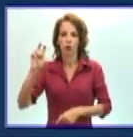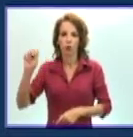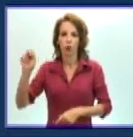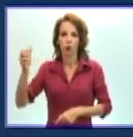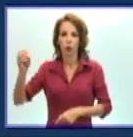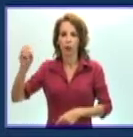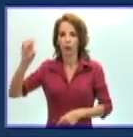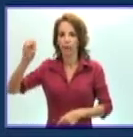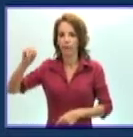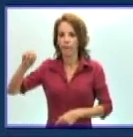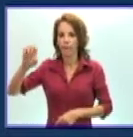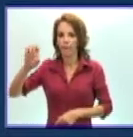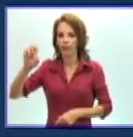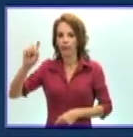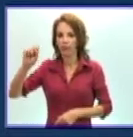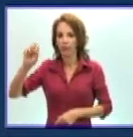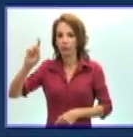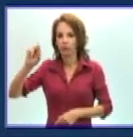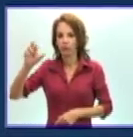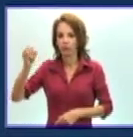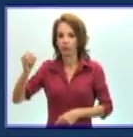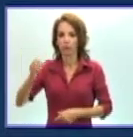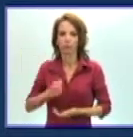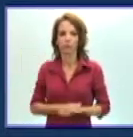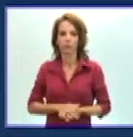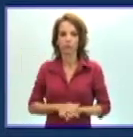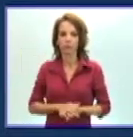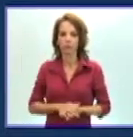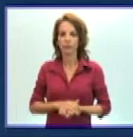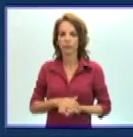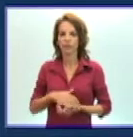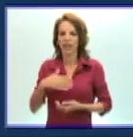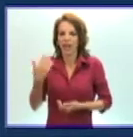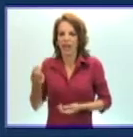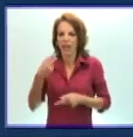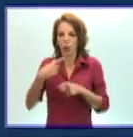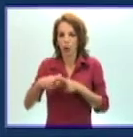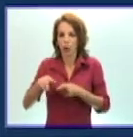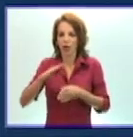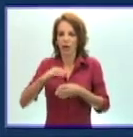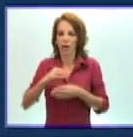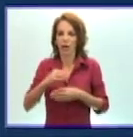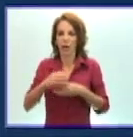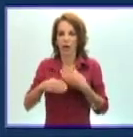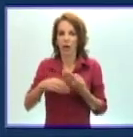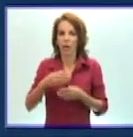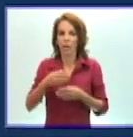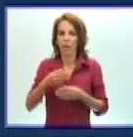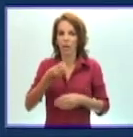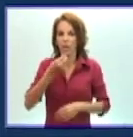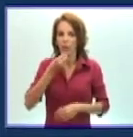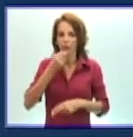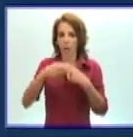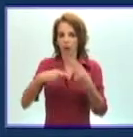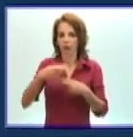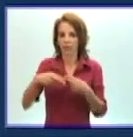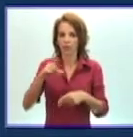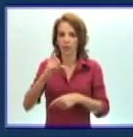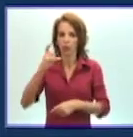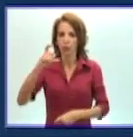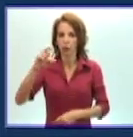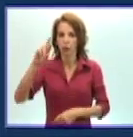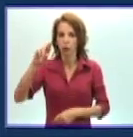elemento podemos estar analizando del cronómetro? Vamos a ver la escala interior, la más pequeña de este